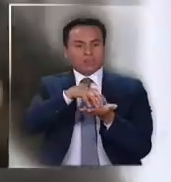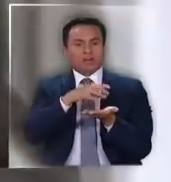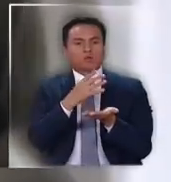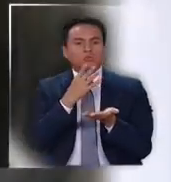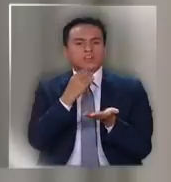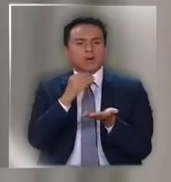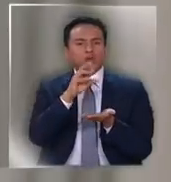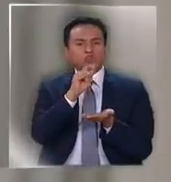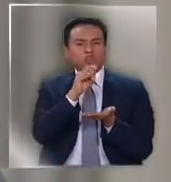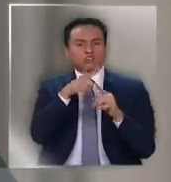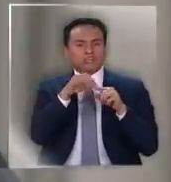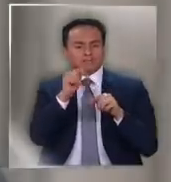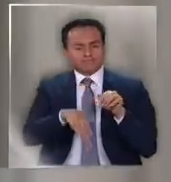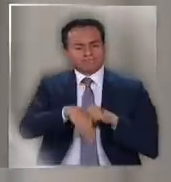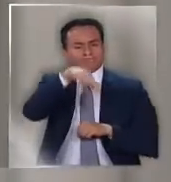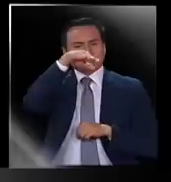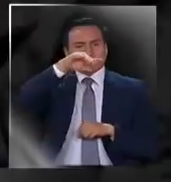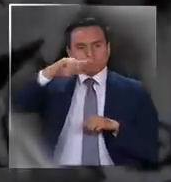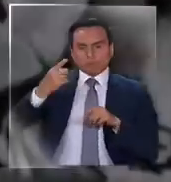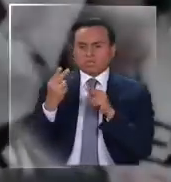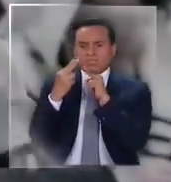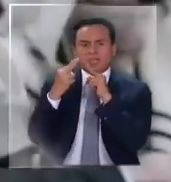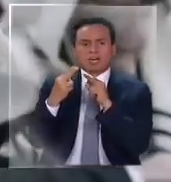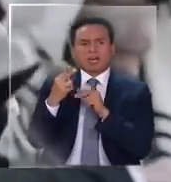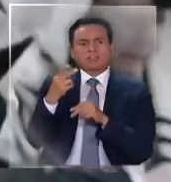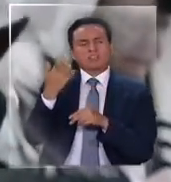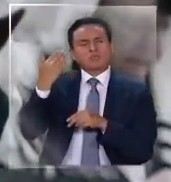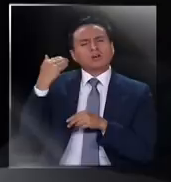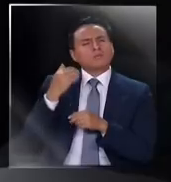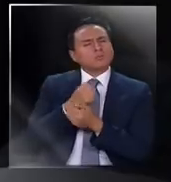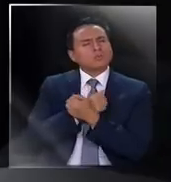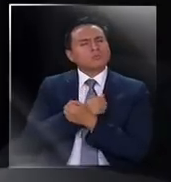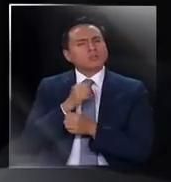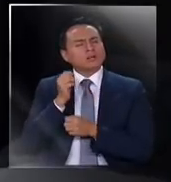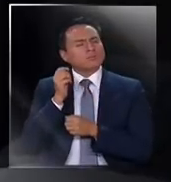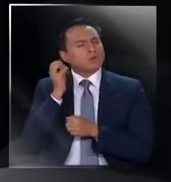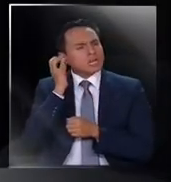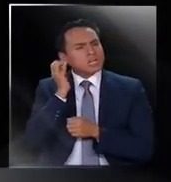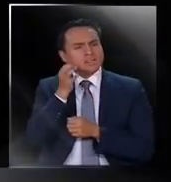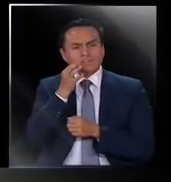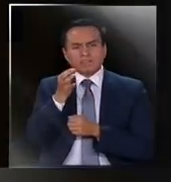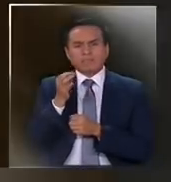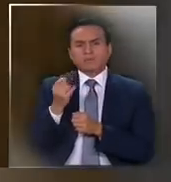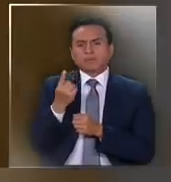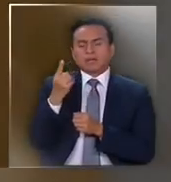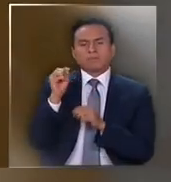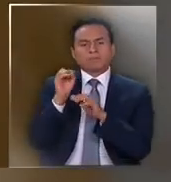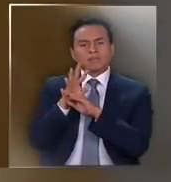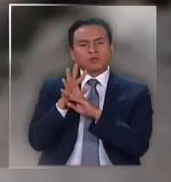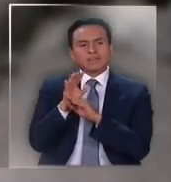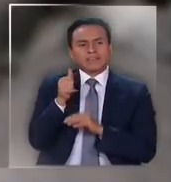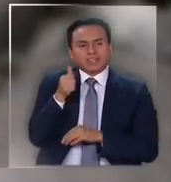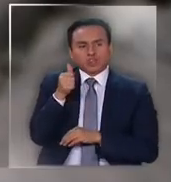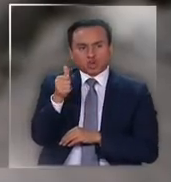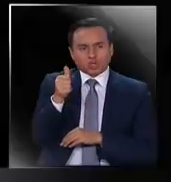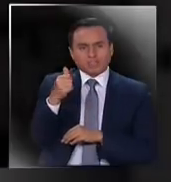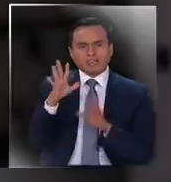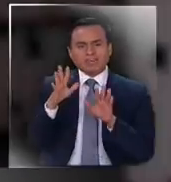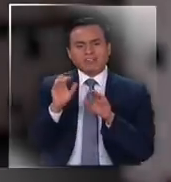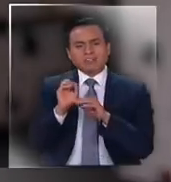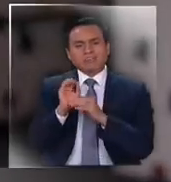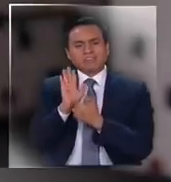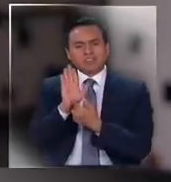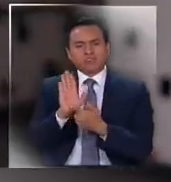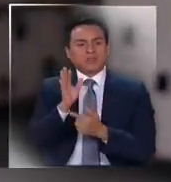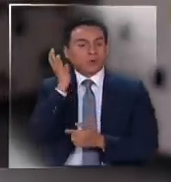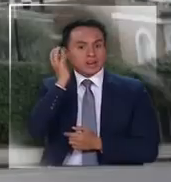judía ortodoxa en la que creció, se reencuentra con su antiguo amor, una por otra mujer. Se trata de la primera película del director tras el estreno de